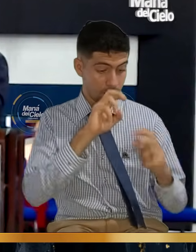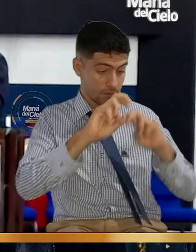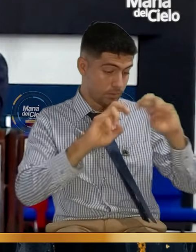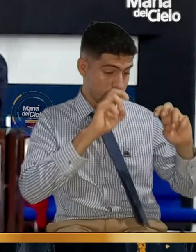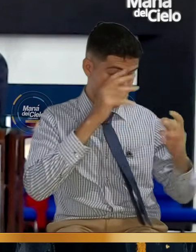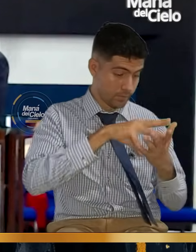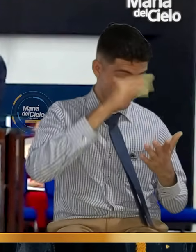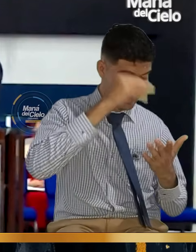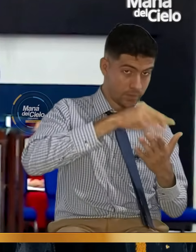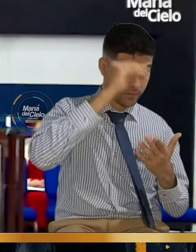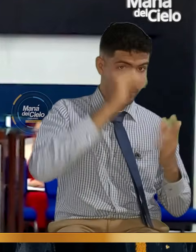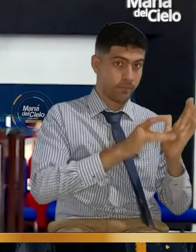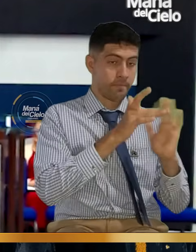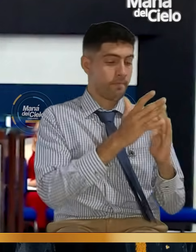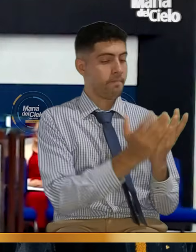Aliméntese de ella.